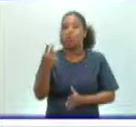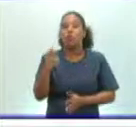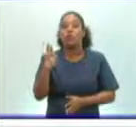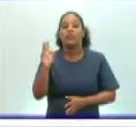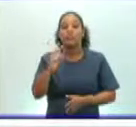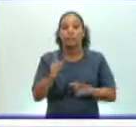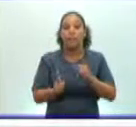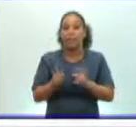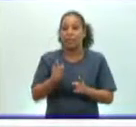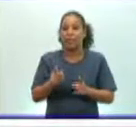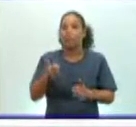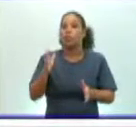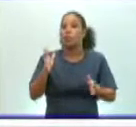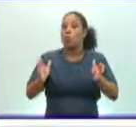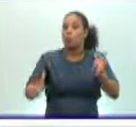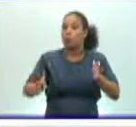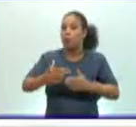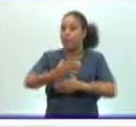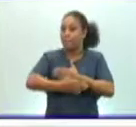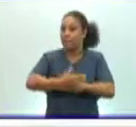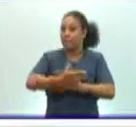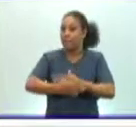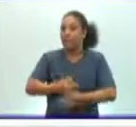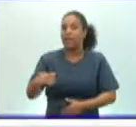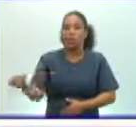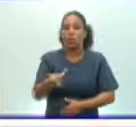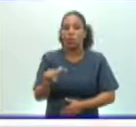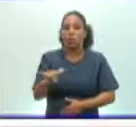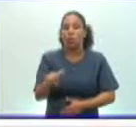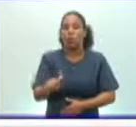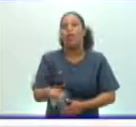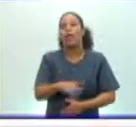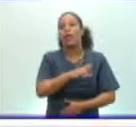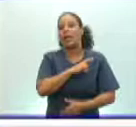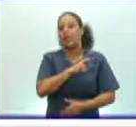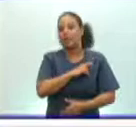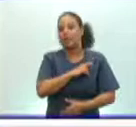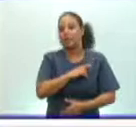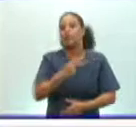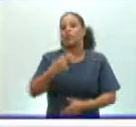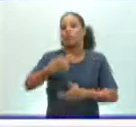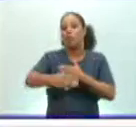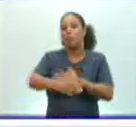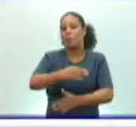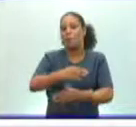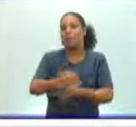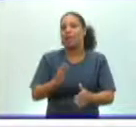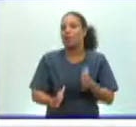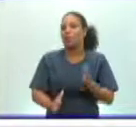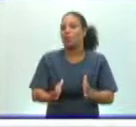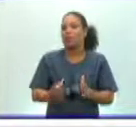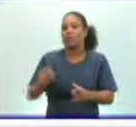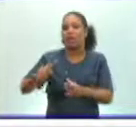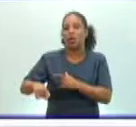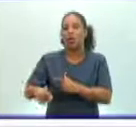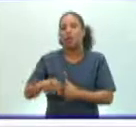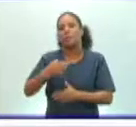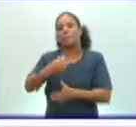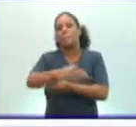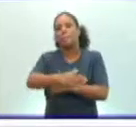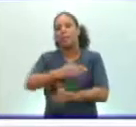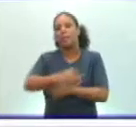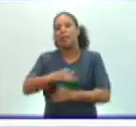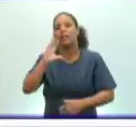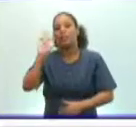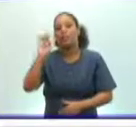igual a la razón entre dos segmentos de paralela correspondientes en la otra paralela. Estamos haciendo